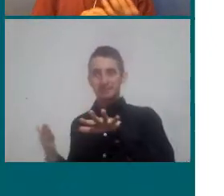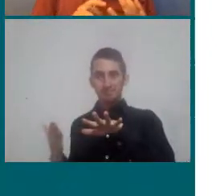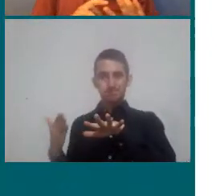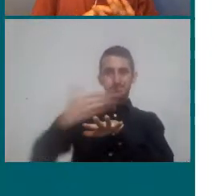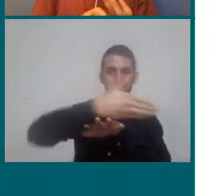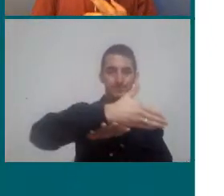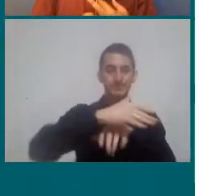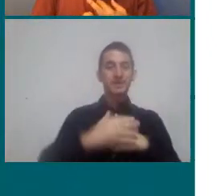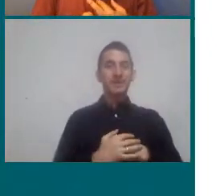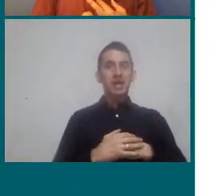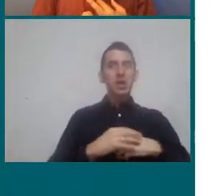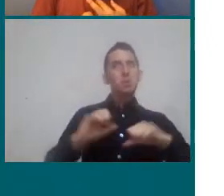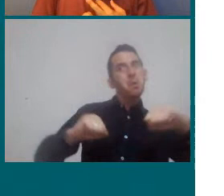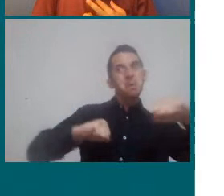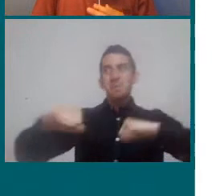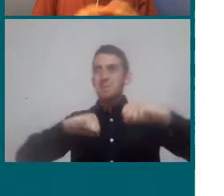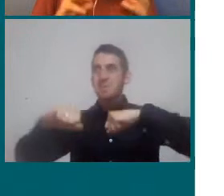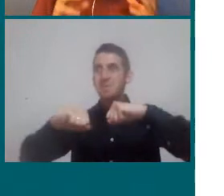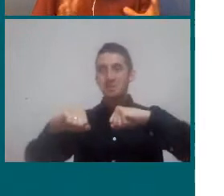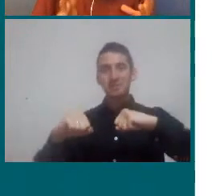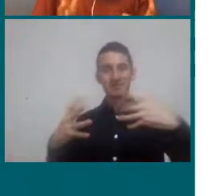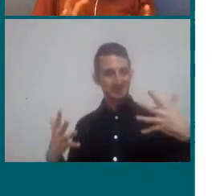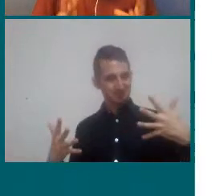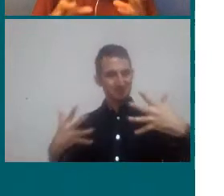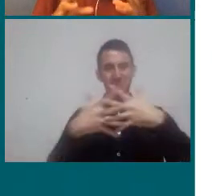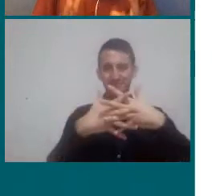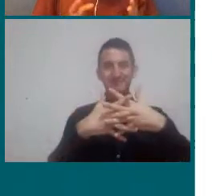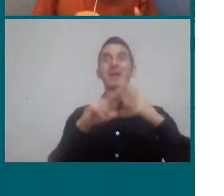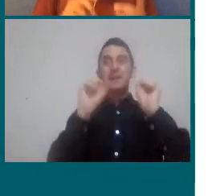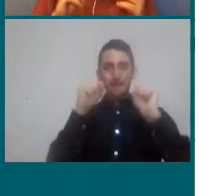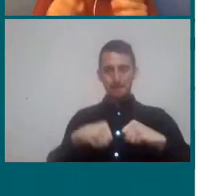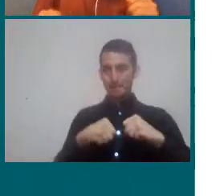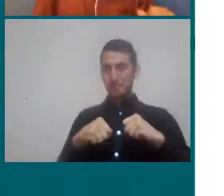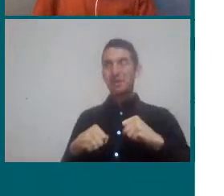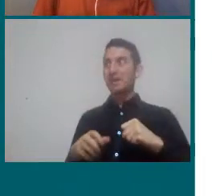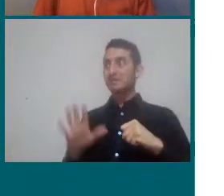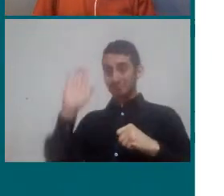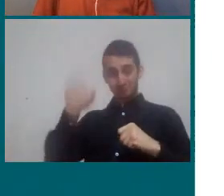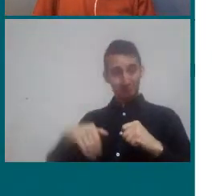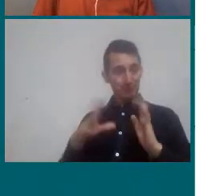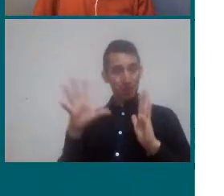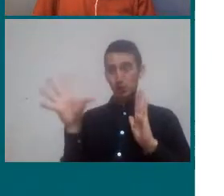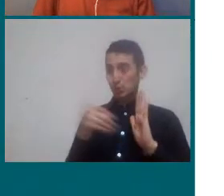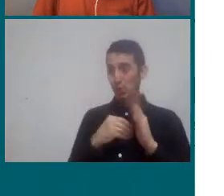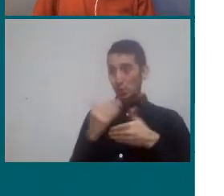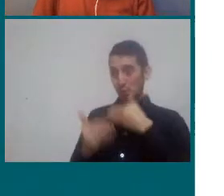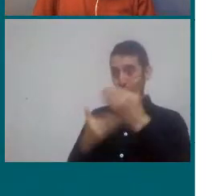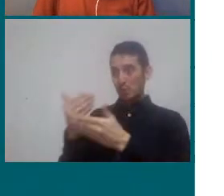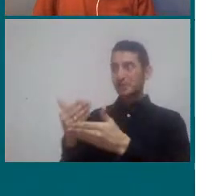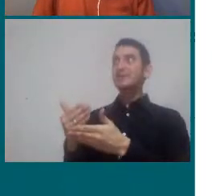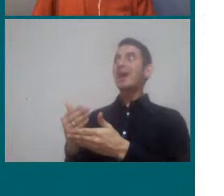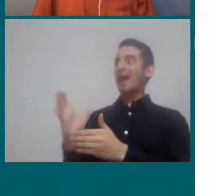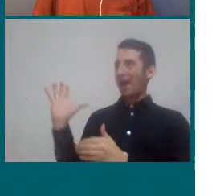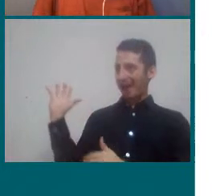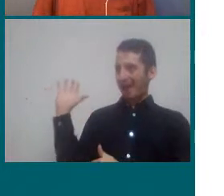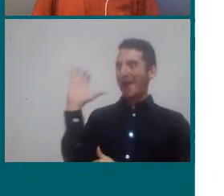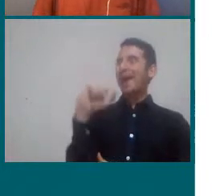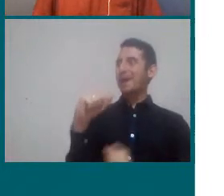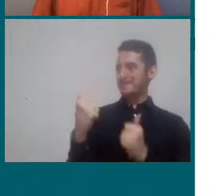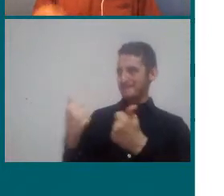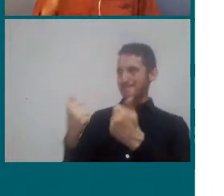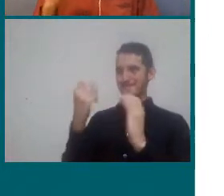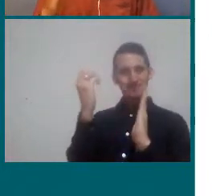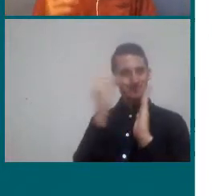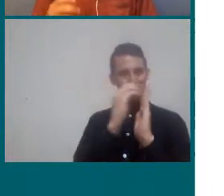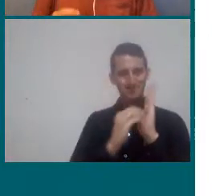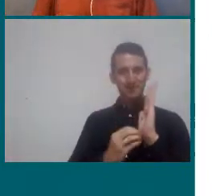dinamismo, que me genere un carácter integral y que puedan ser valorables al final de todo un proceso de aprendizaje. Y yo dije, ostras,